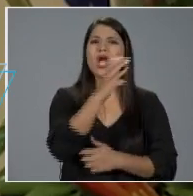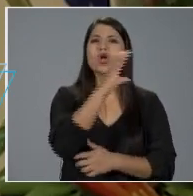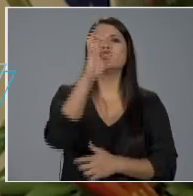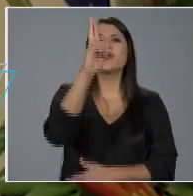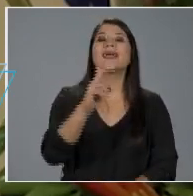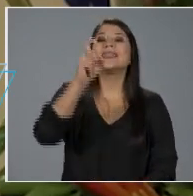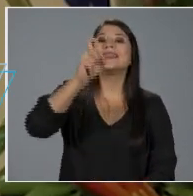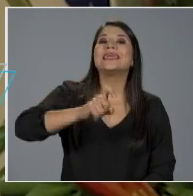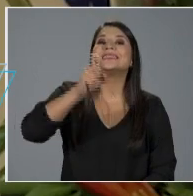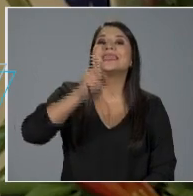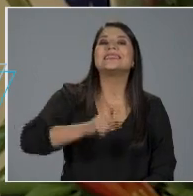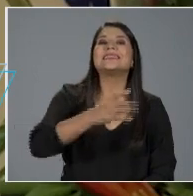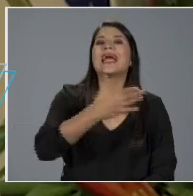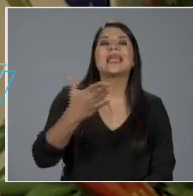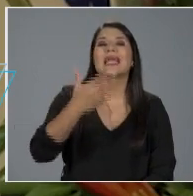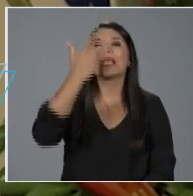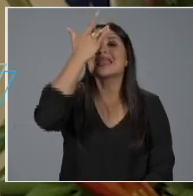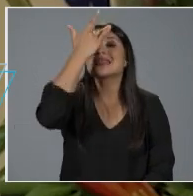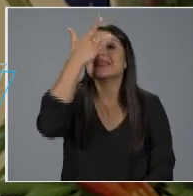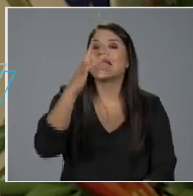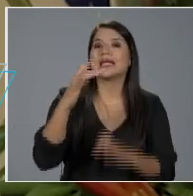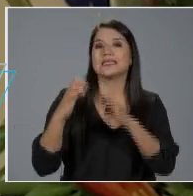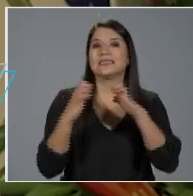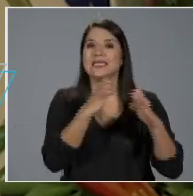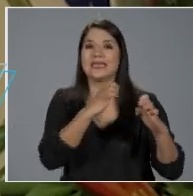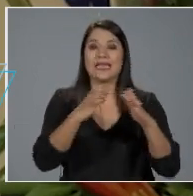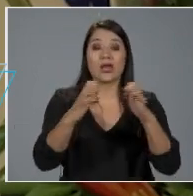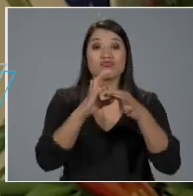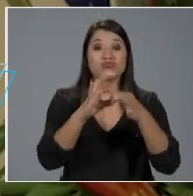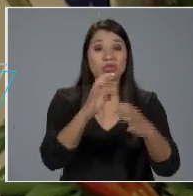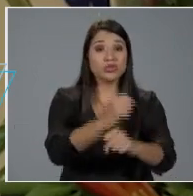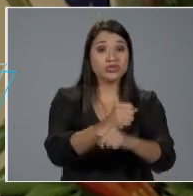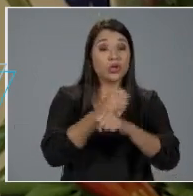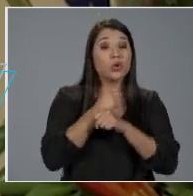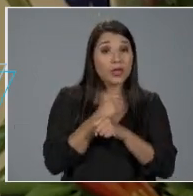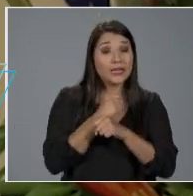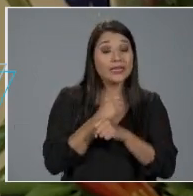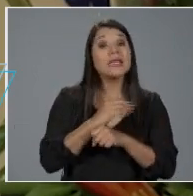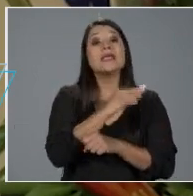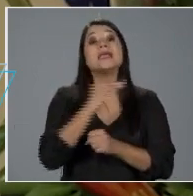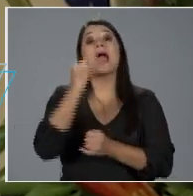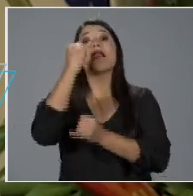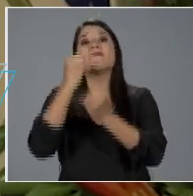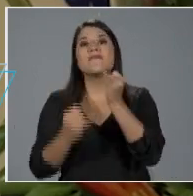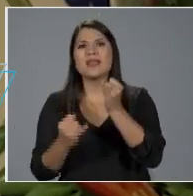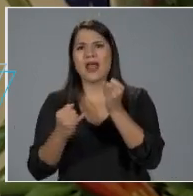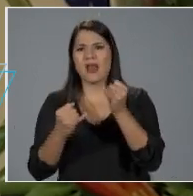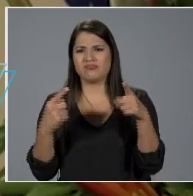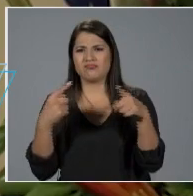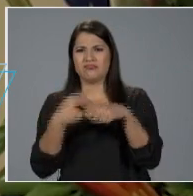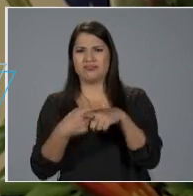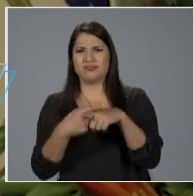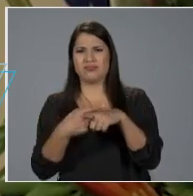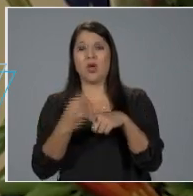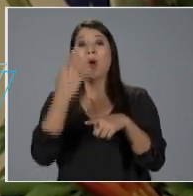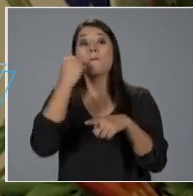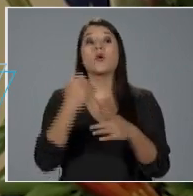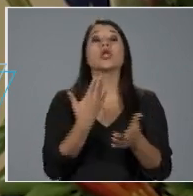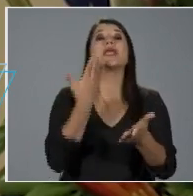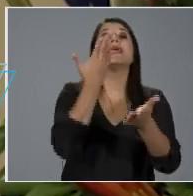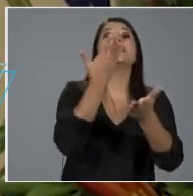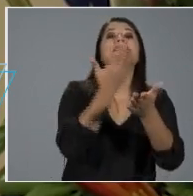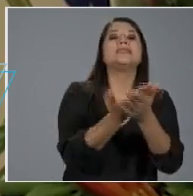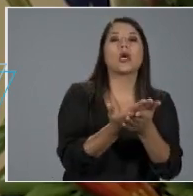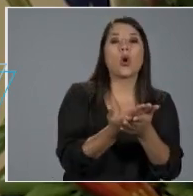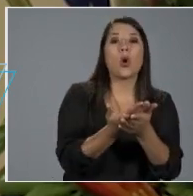necesita una inteligencia estratégica de seguridad, con lo cual al final se está contradiciendo, porque él llegó con la oferta de